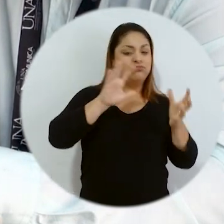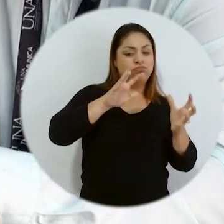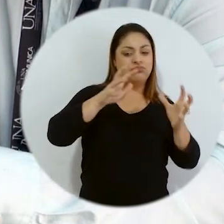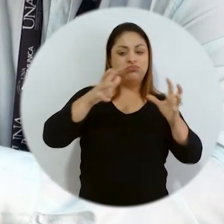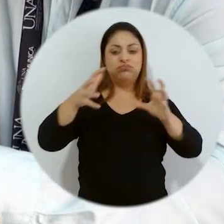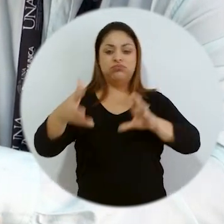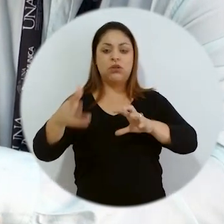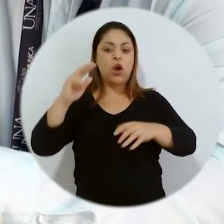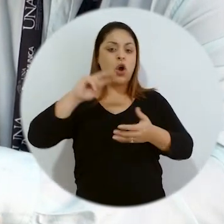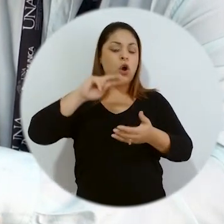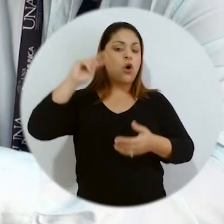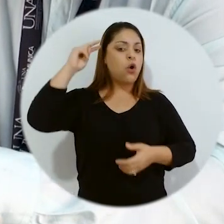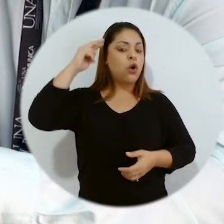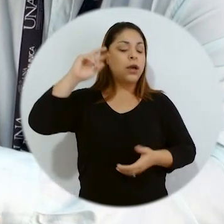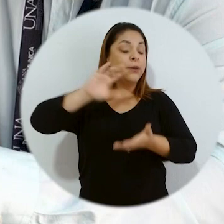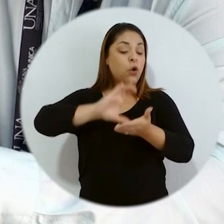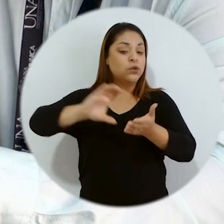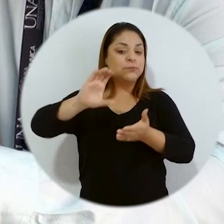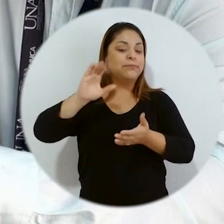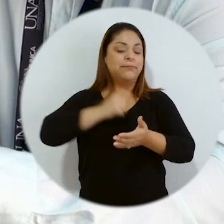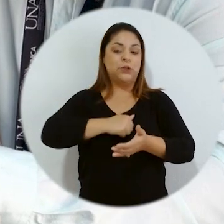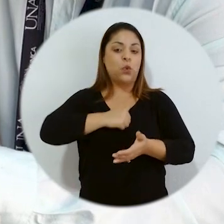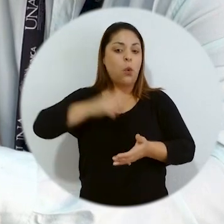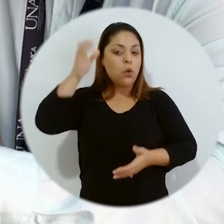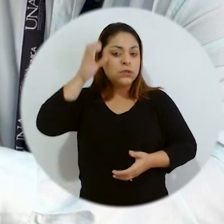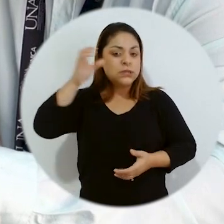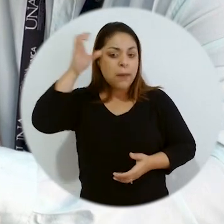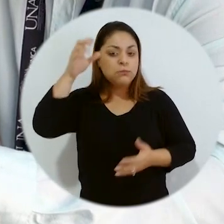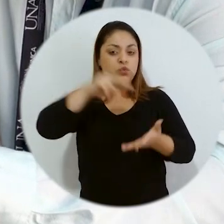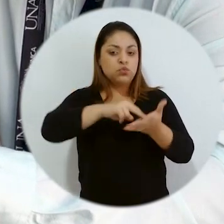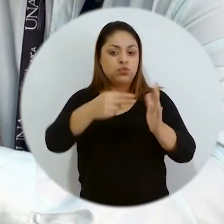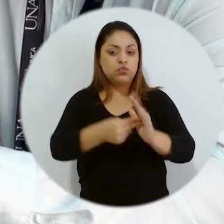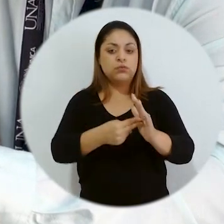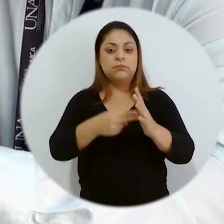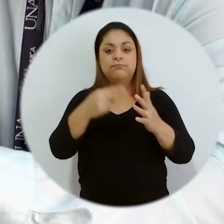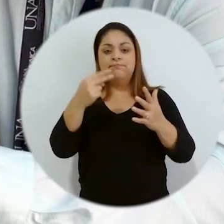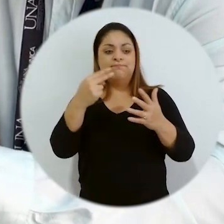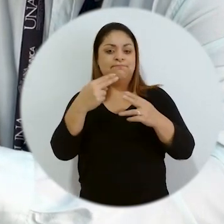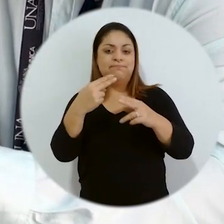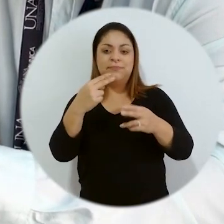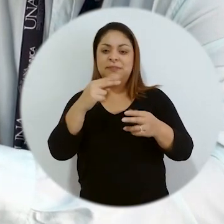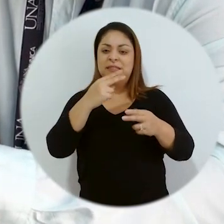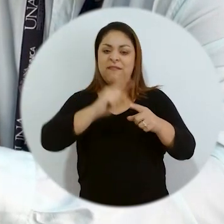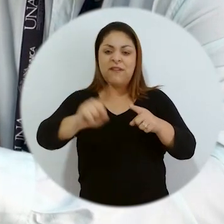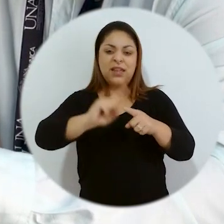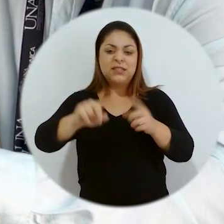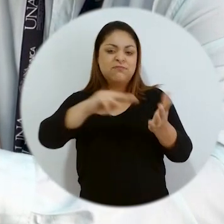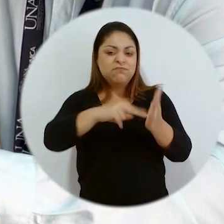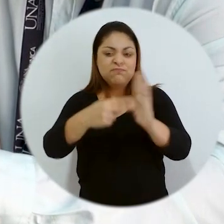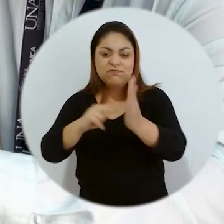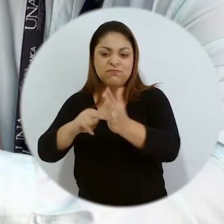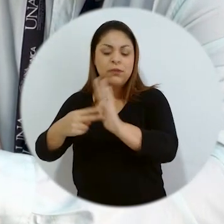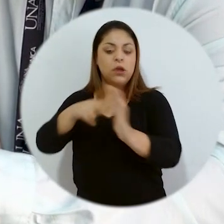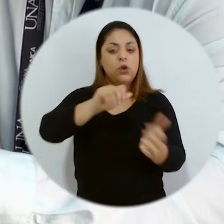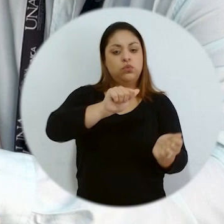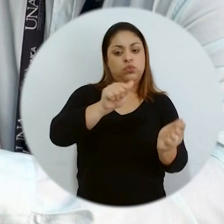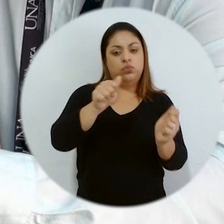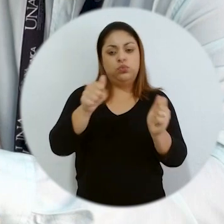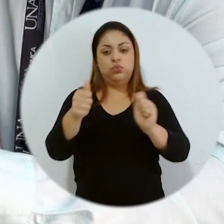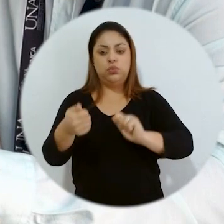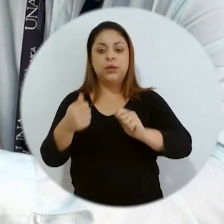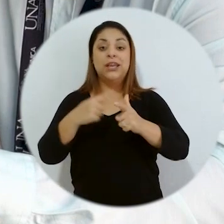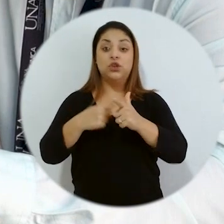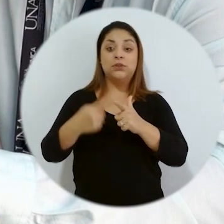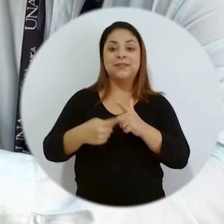y van cambiando entonces los conceptos y los términos. Sí. Eso obliga a que todos los programas de todas las instituciones que tienen, en este caso, pues una